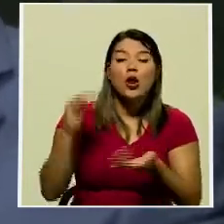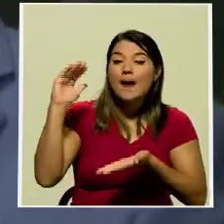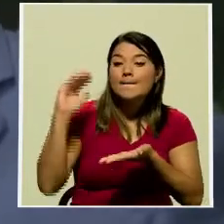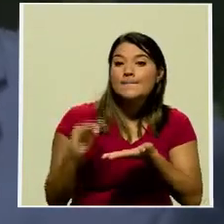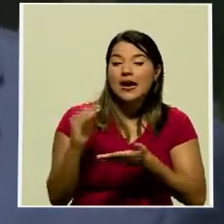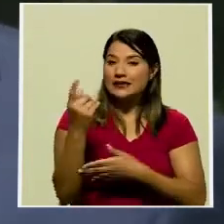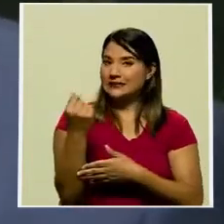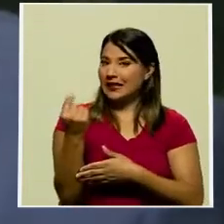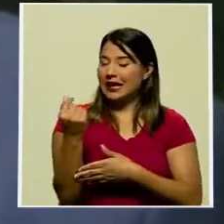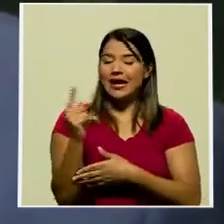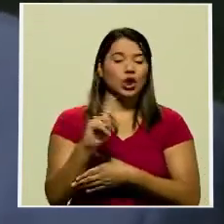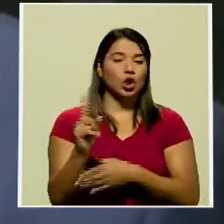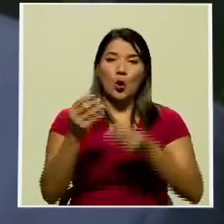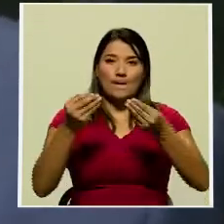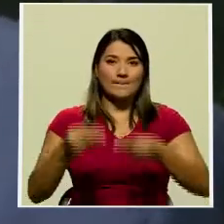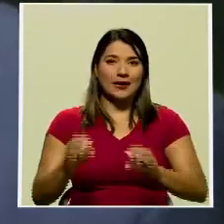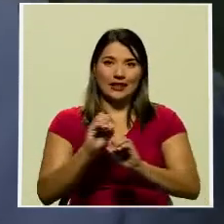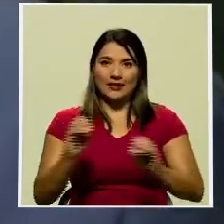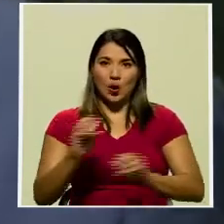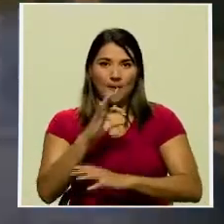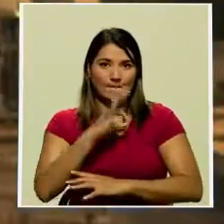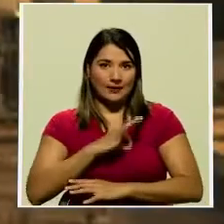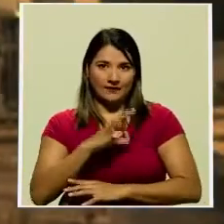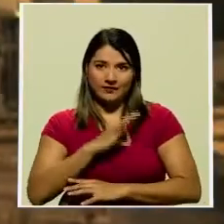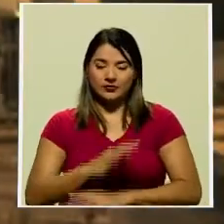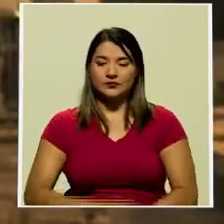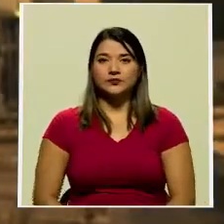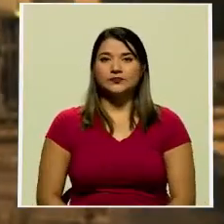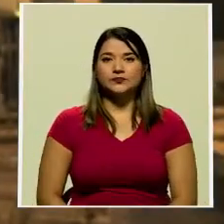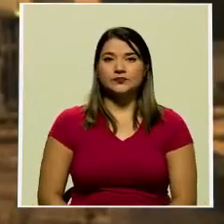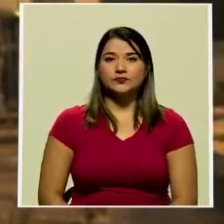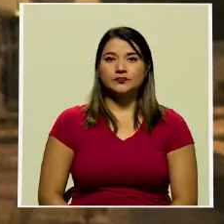ningún beneficio que hoy tiene.